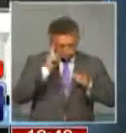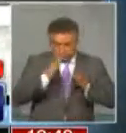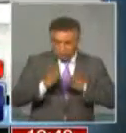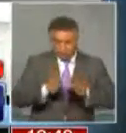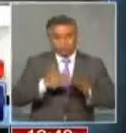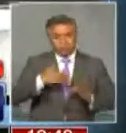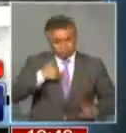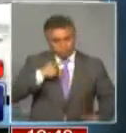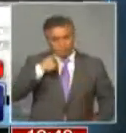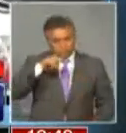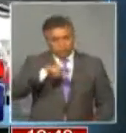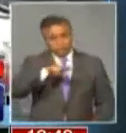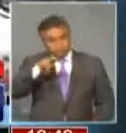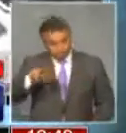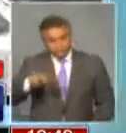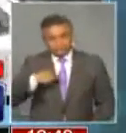insisto,